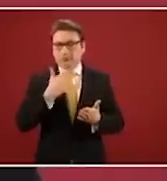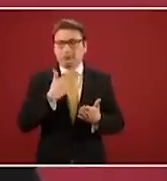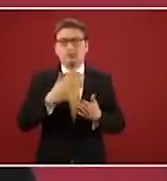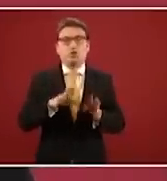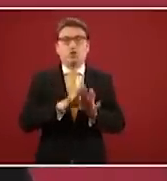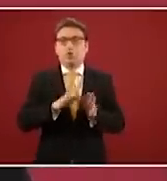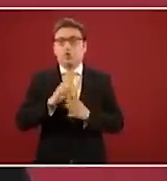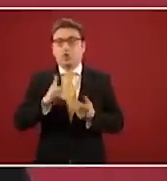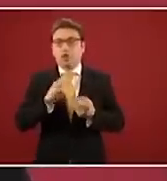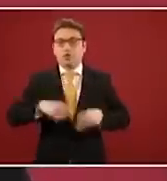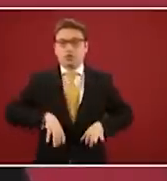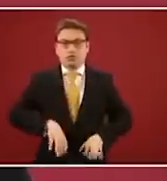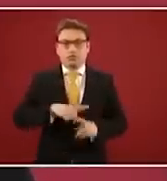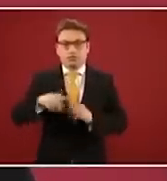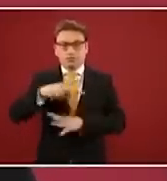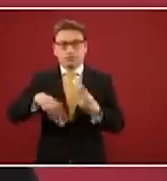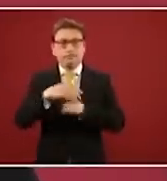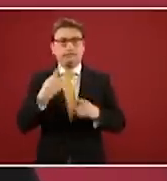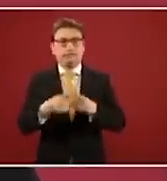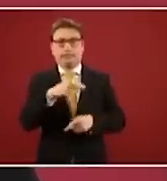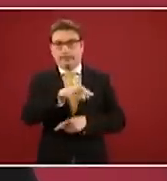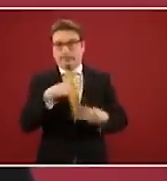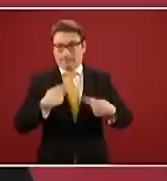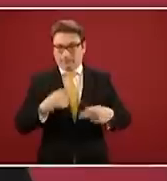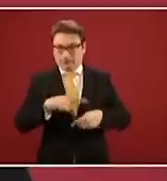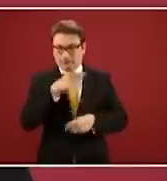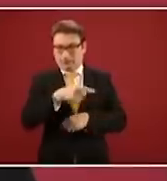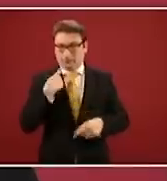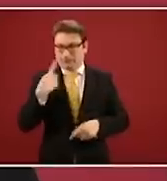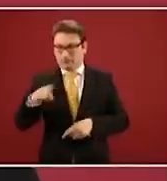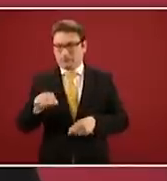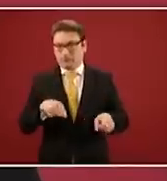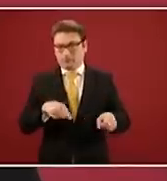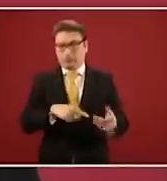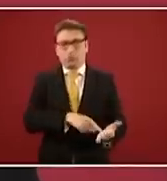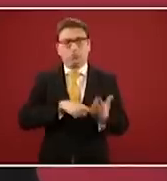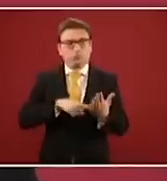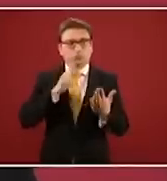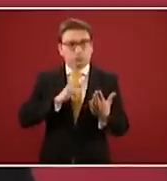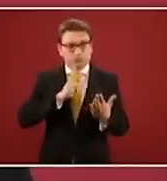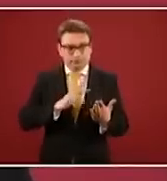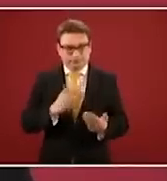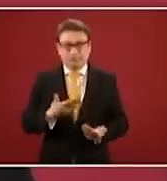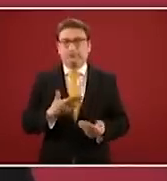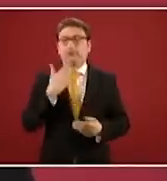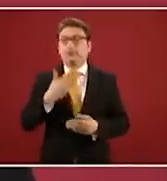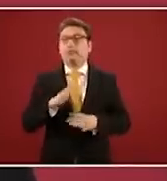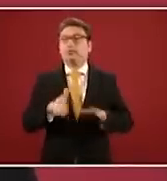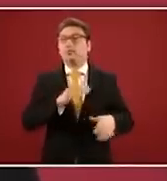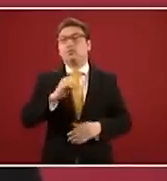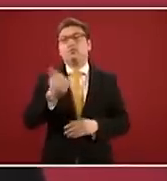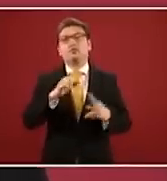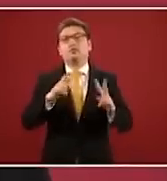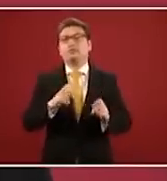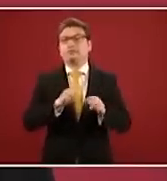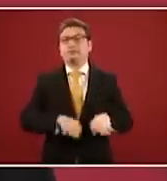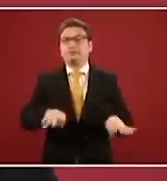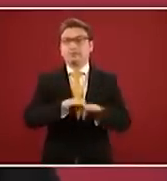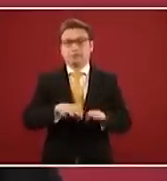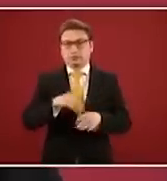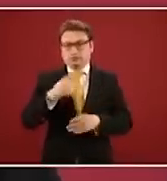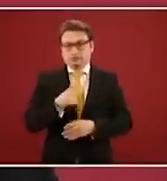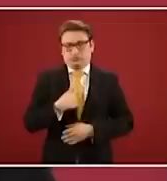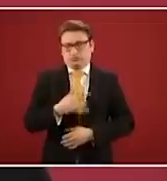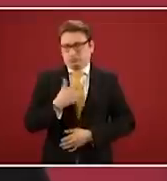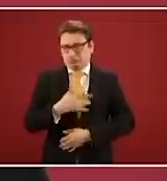como es en lavado de dinero, es precisamente la persona que ha sido denunciada. Ahora, hay un tema particular que no comparto,